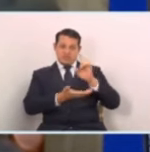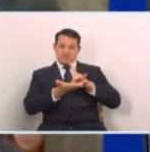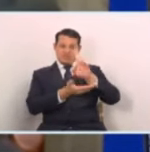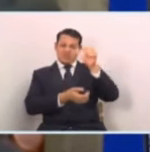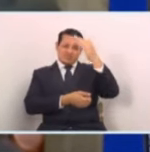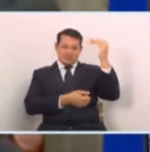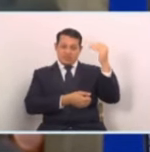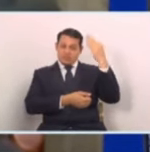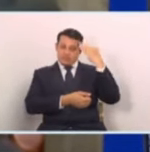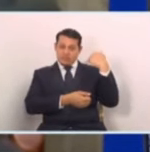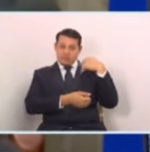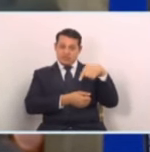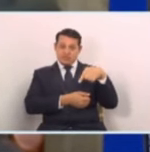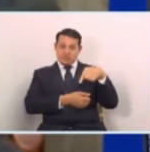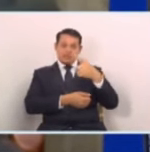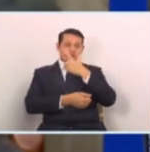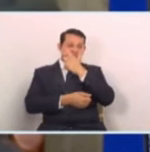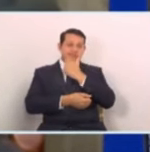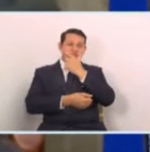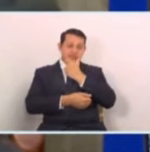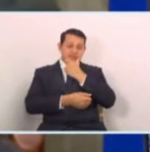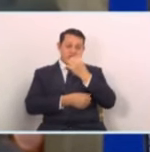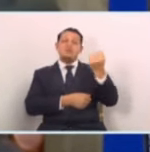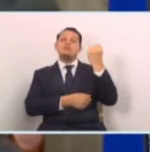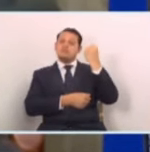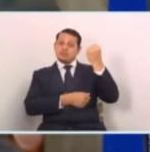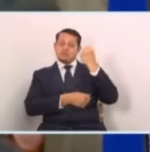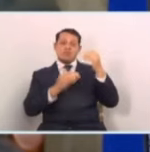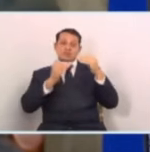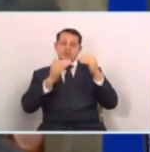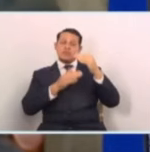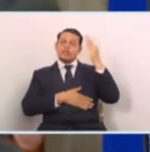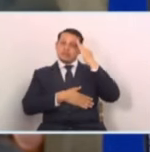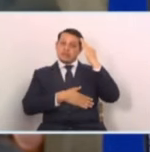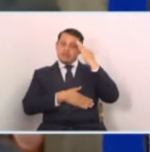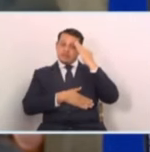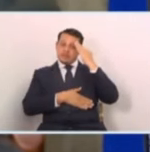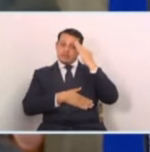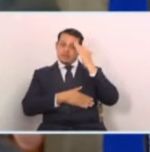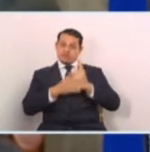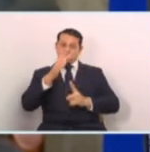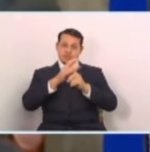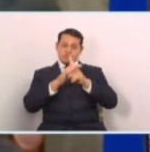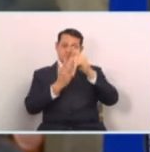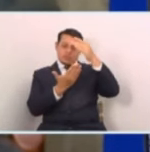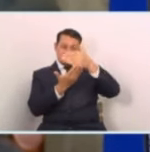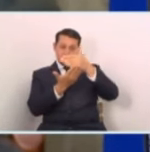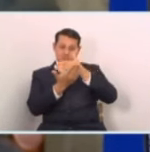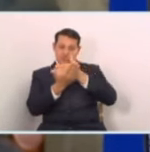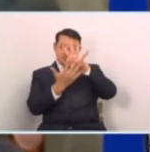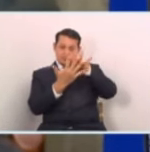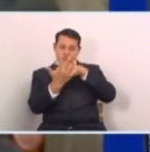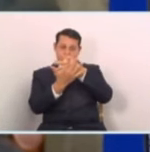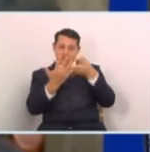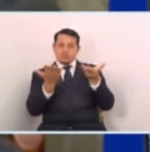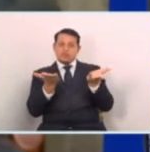si todavía queda alguna duda, es muy importante también saber que existe una calendarización